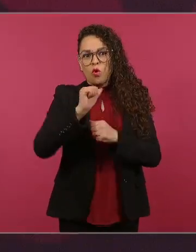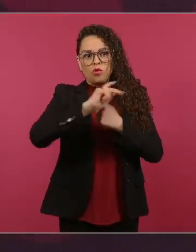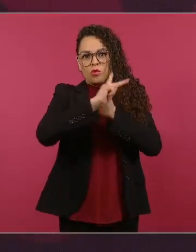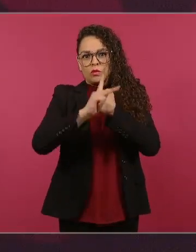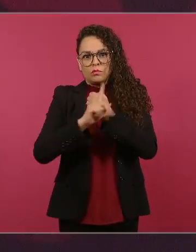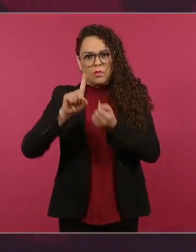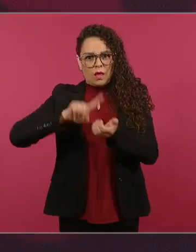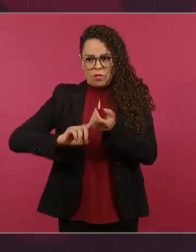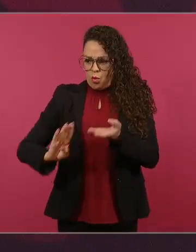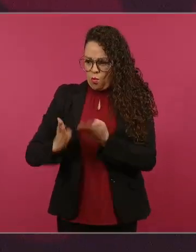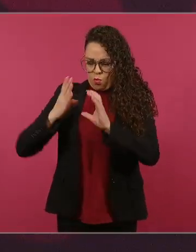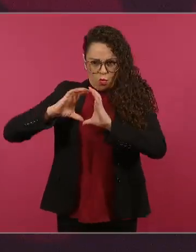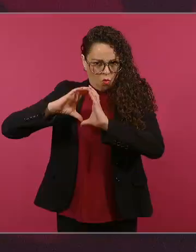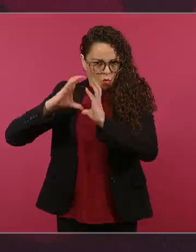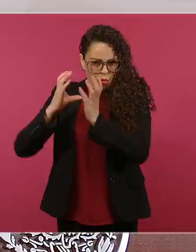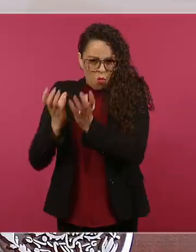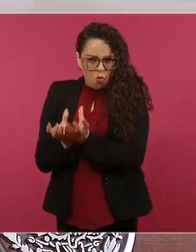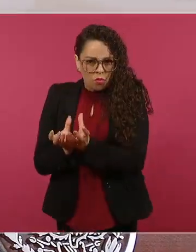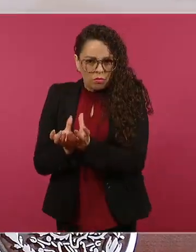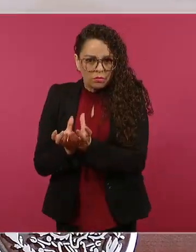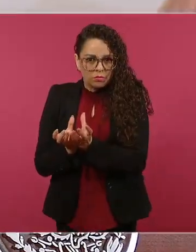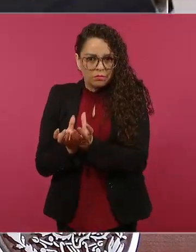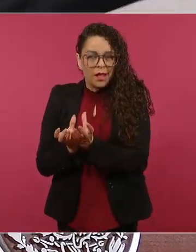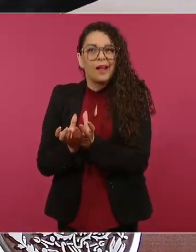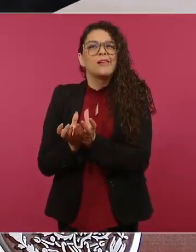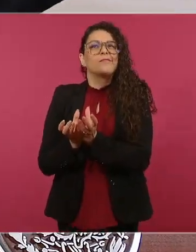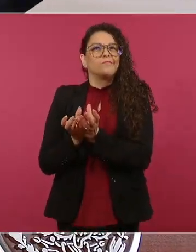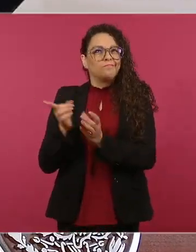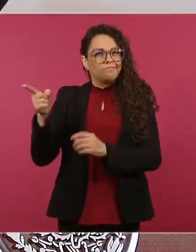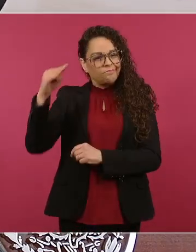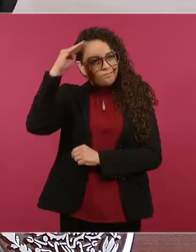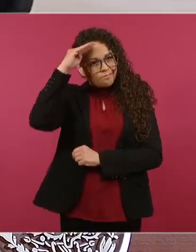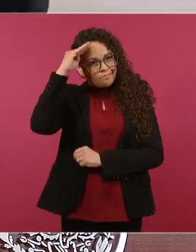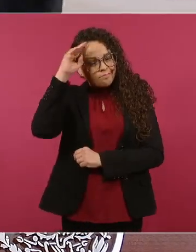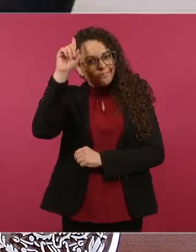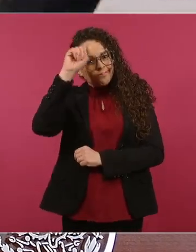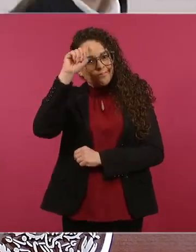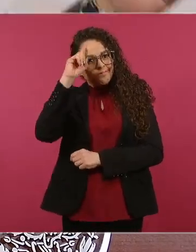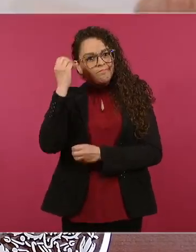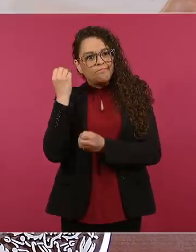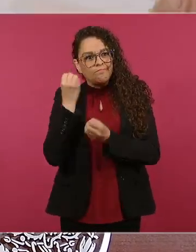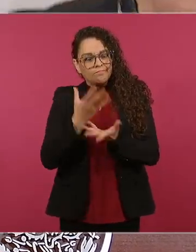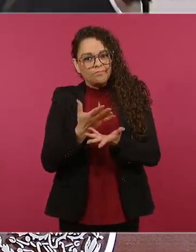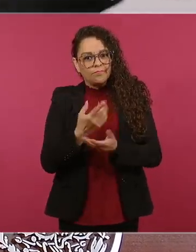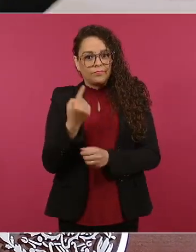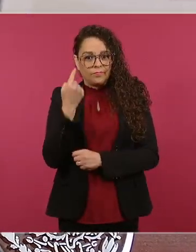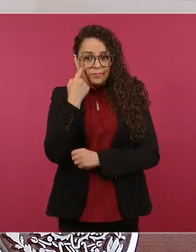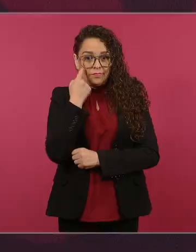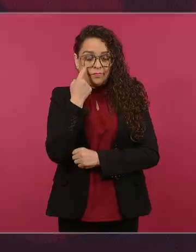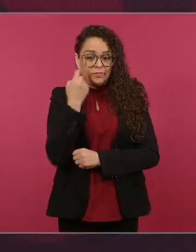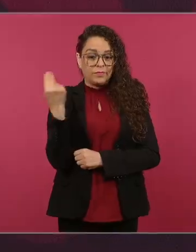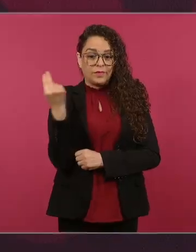y le dice, pues hay que cuidar nuestro espacio vital,